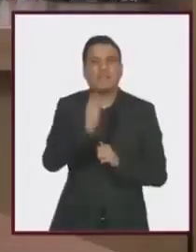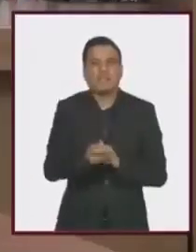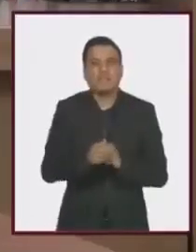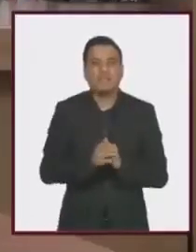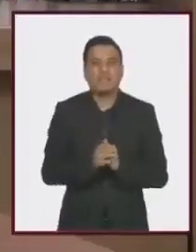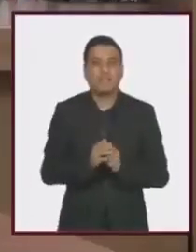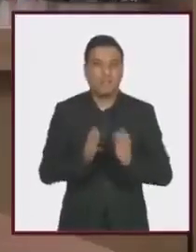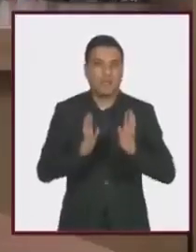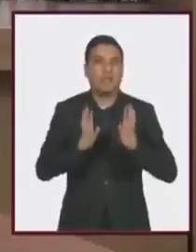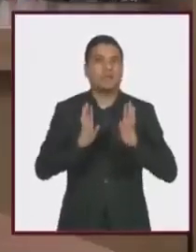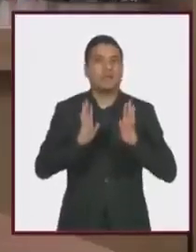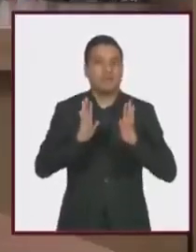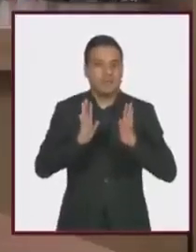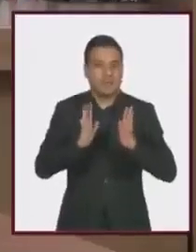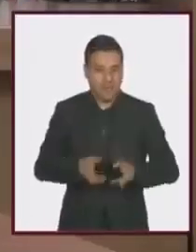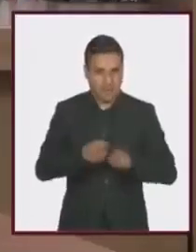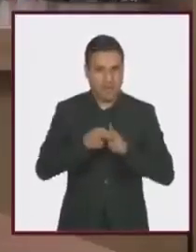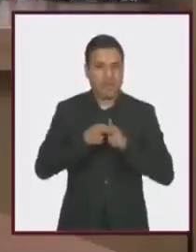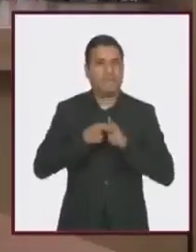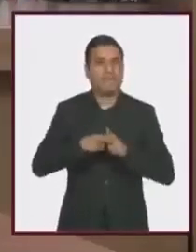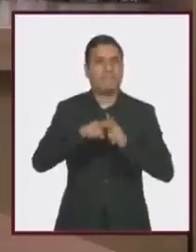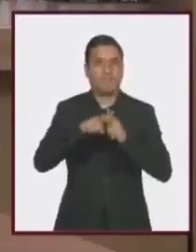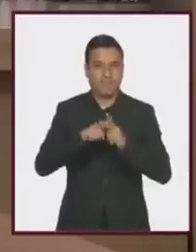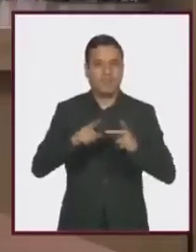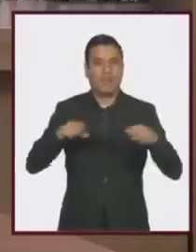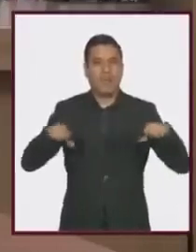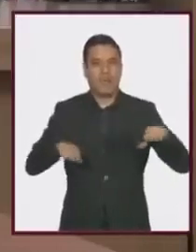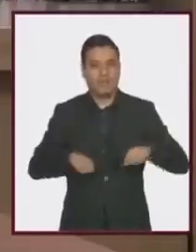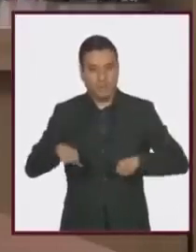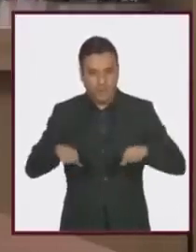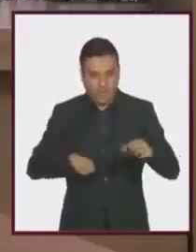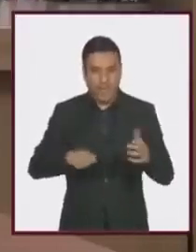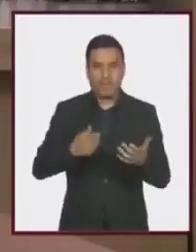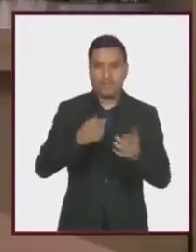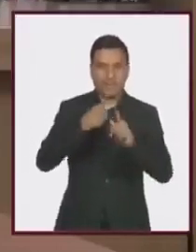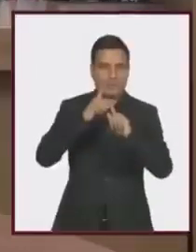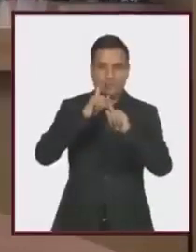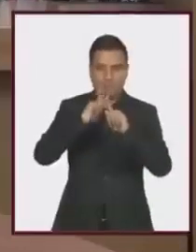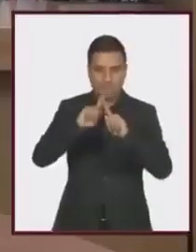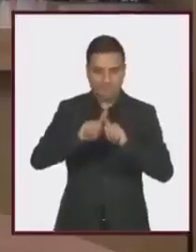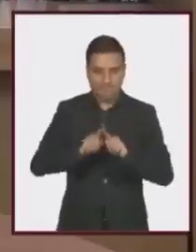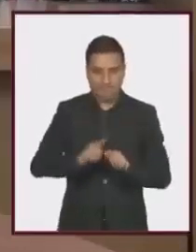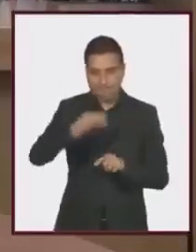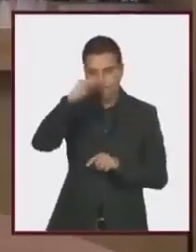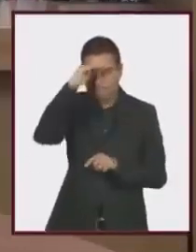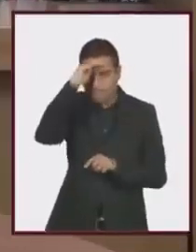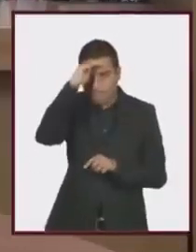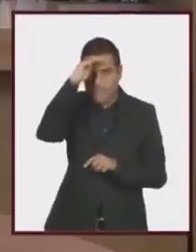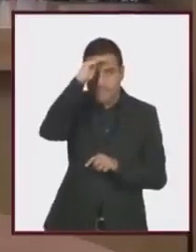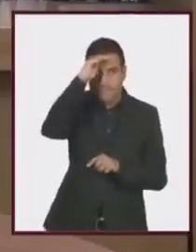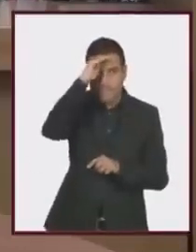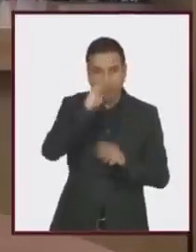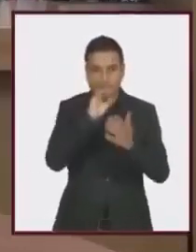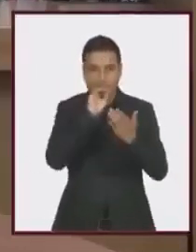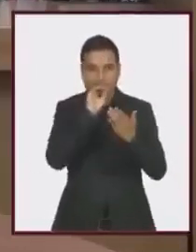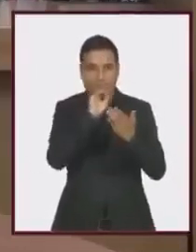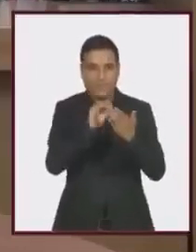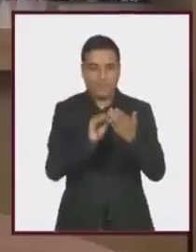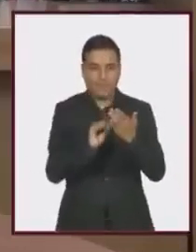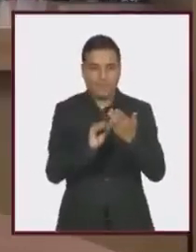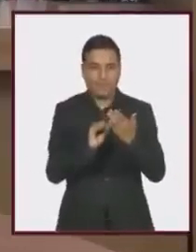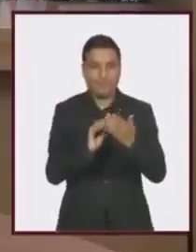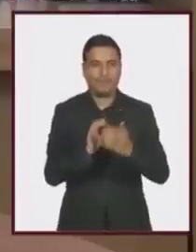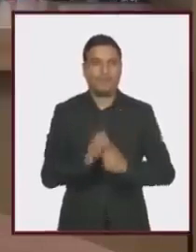ya propiamente a desarrollar las actividades de aprendizaje que vamos a diseñar para